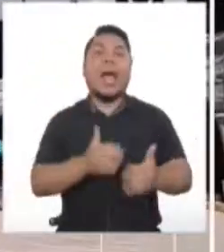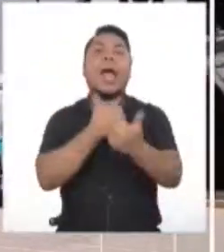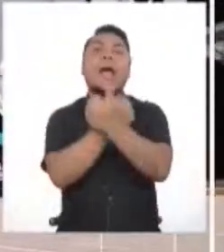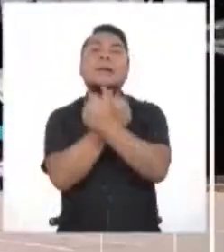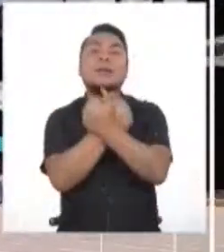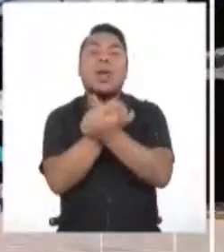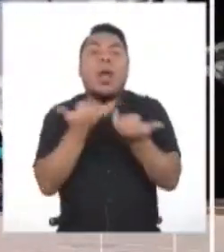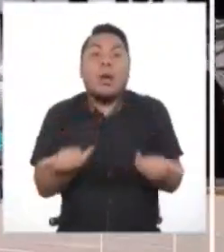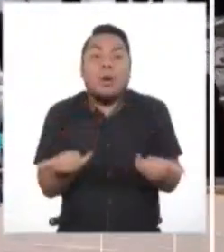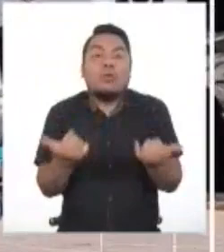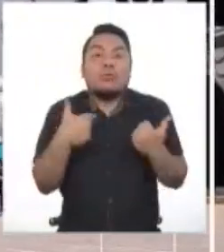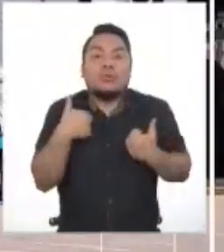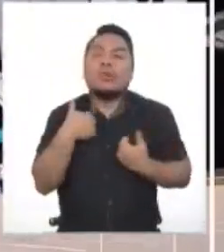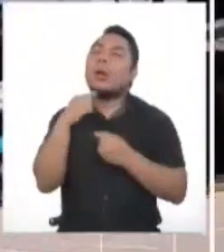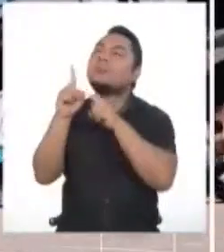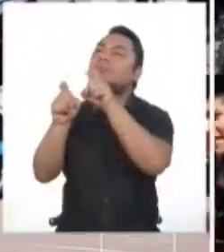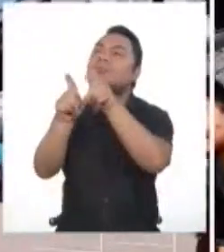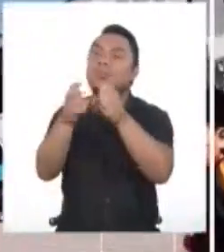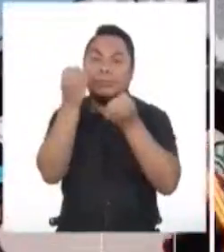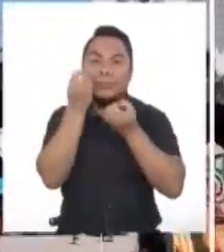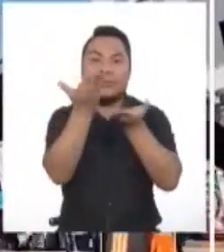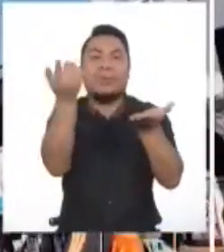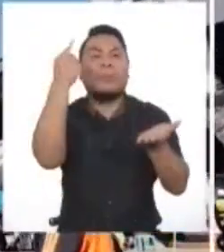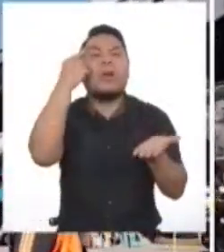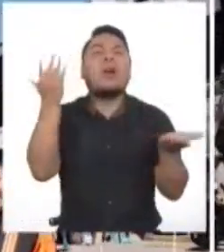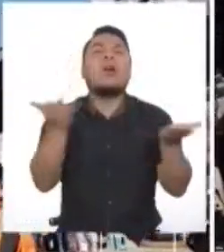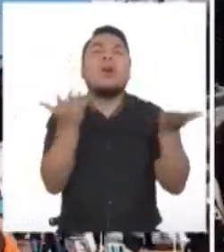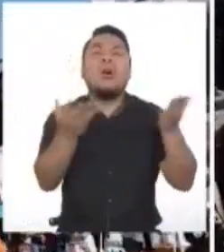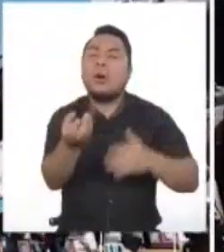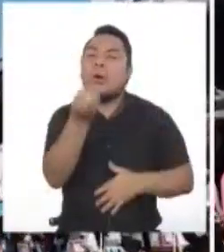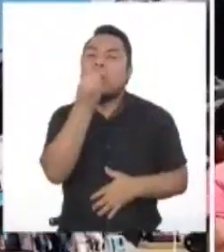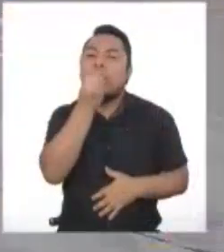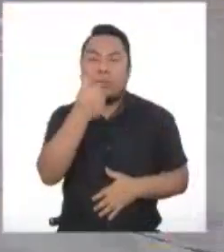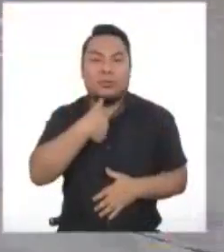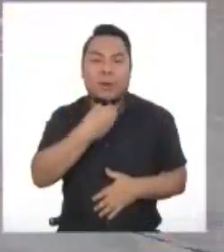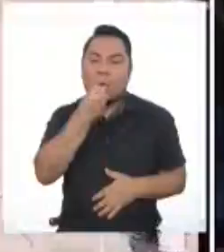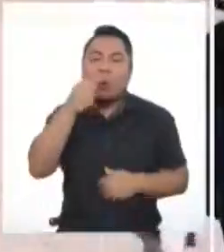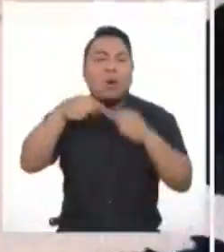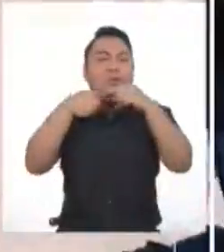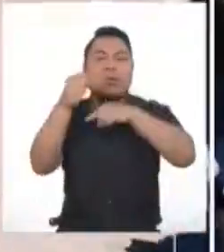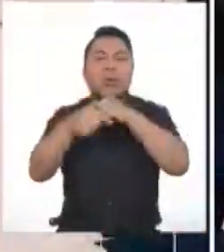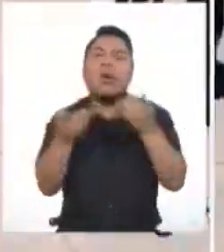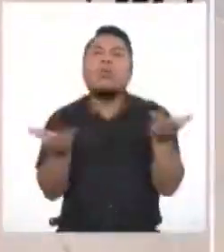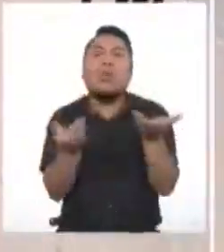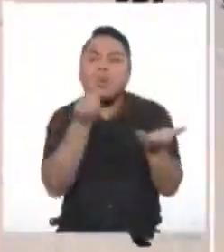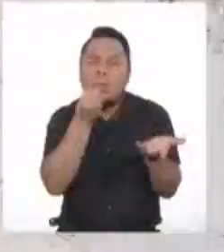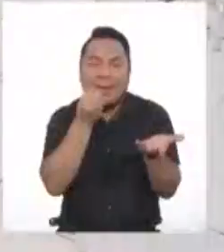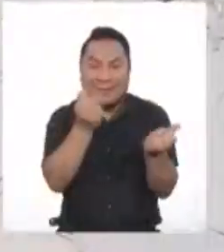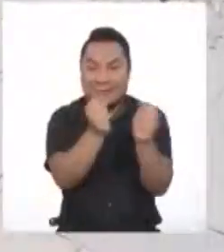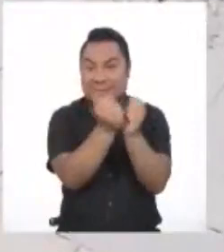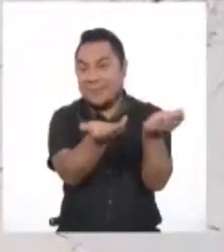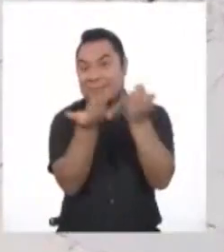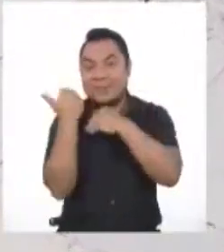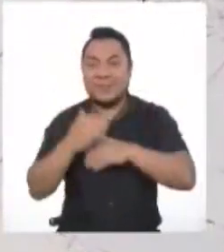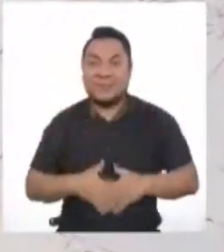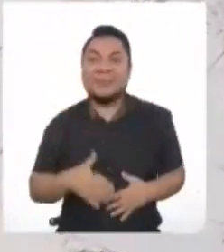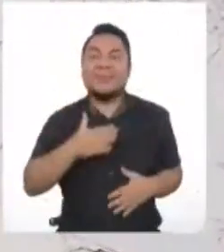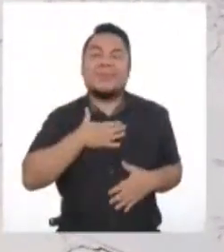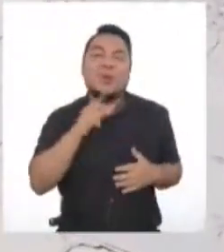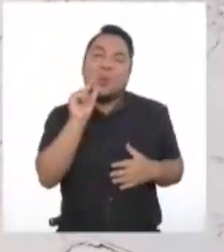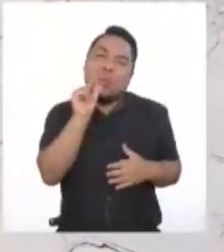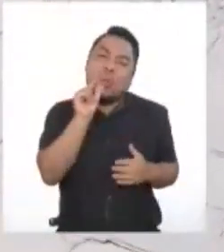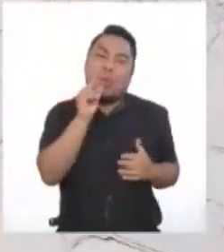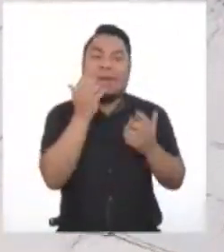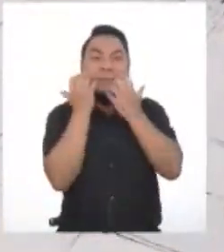un reportaje para saber de dónde vienen los alimentos que yo como todos los días. Acompáñenme. Estoy nerviosa